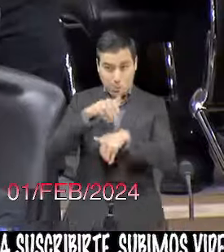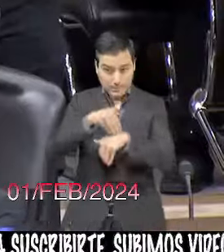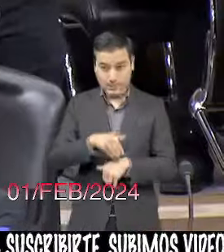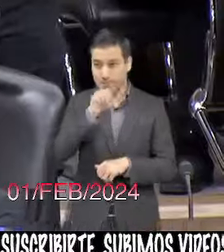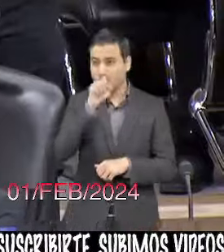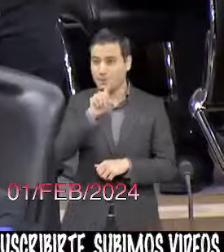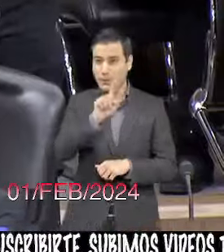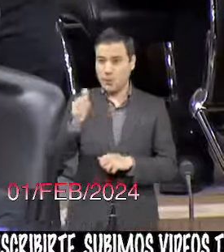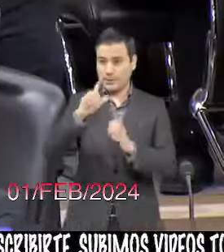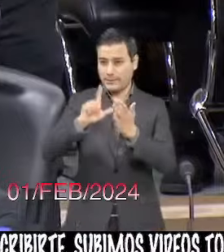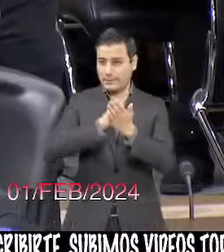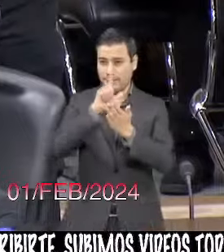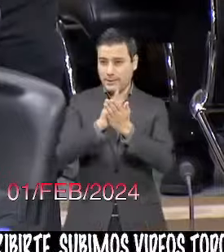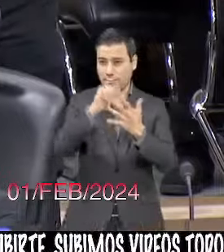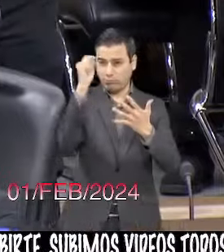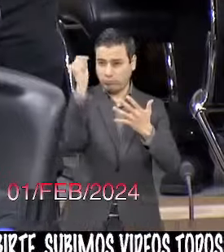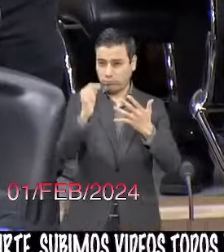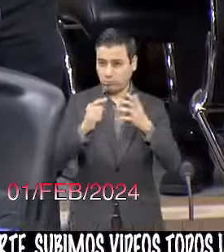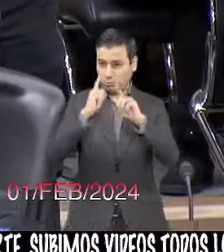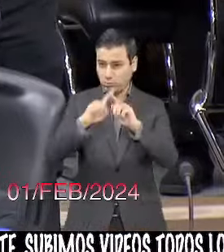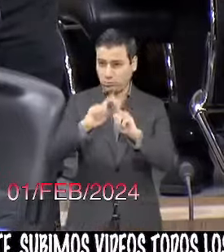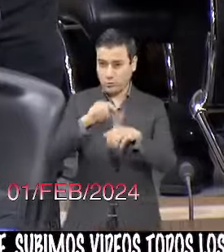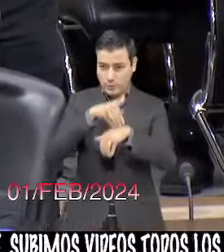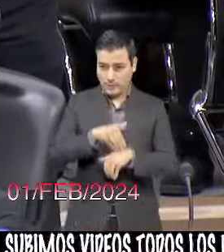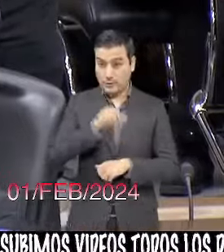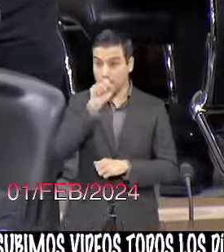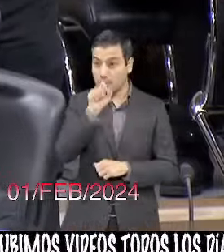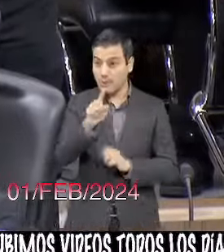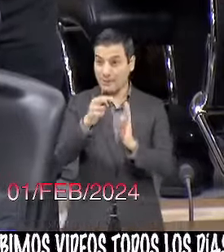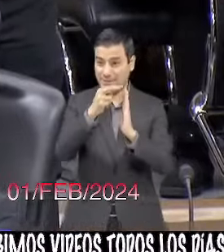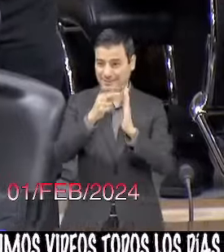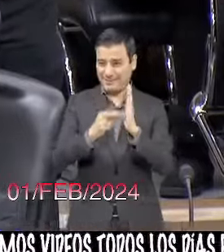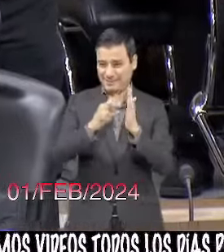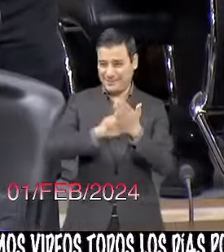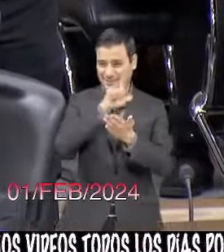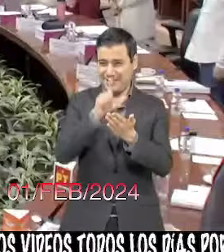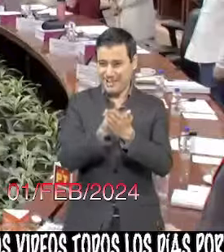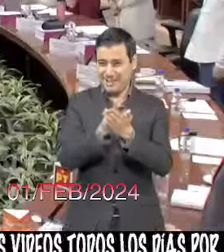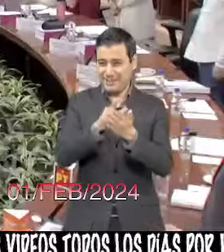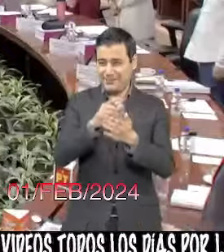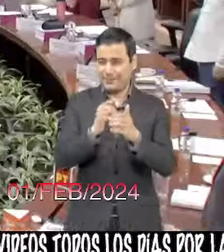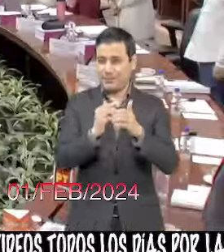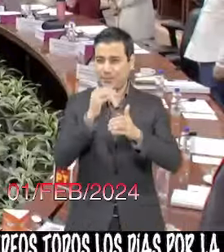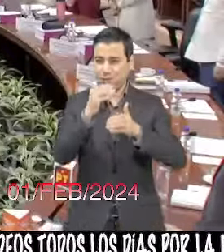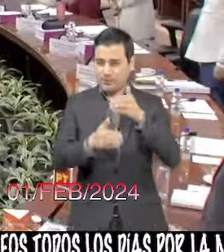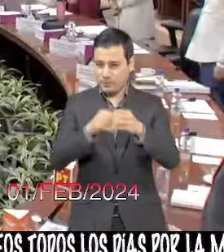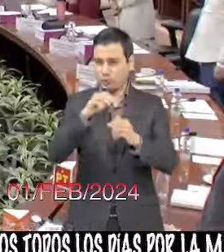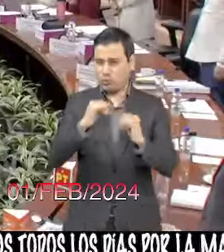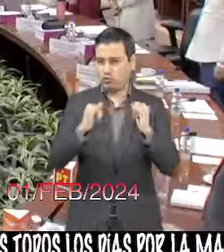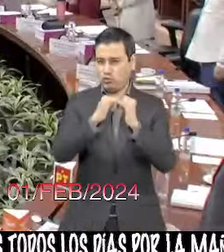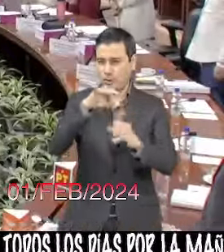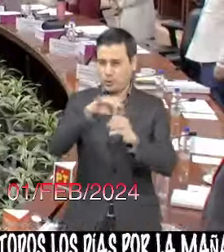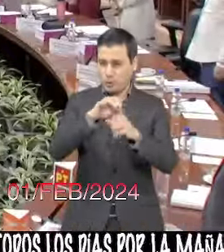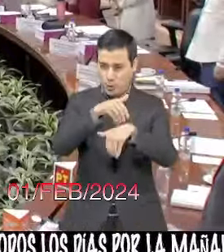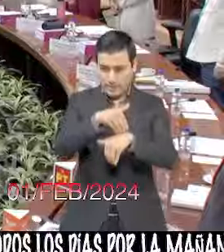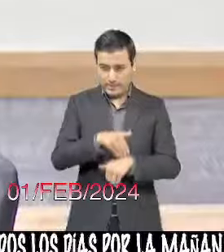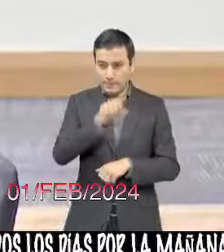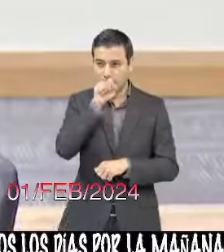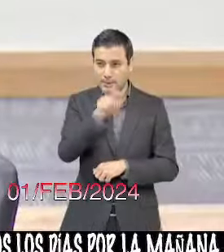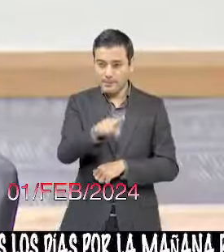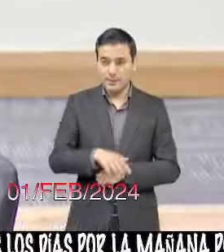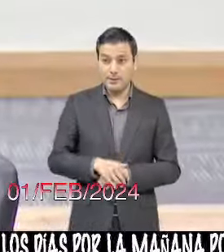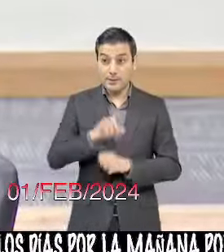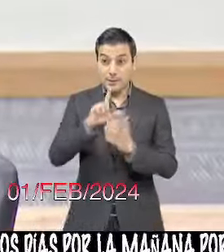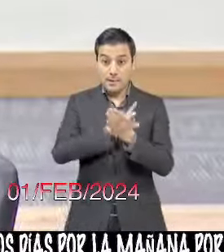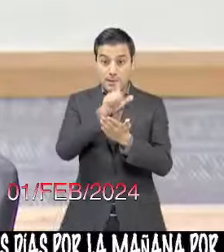las leyes que de ella emanen, cumplir con la norma contenida en la Ley General de Instituciones y Procedimientos Electorales, así como la